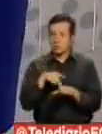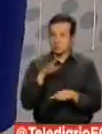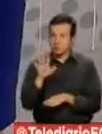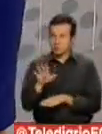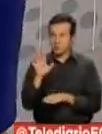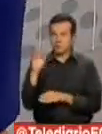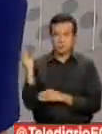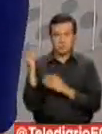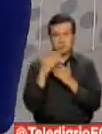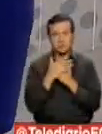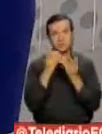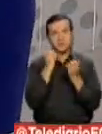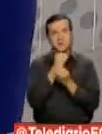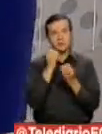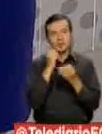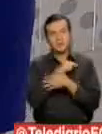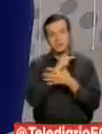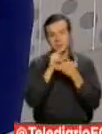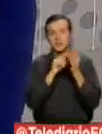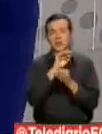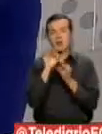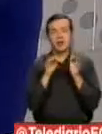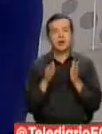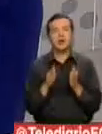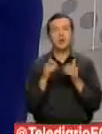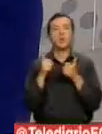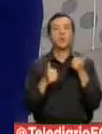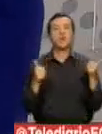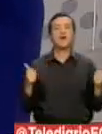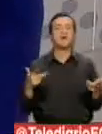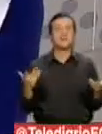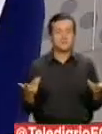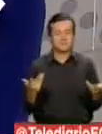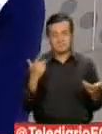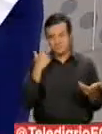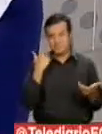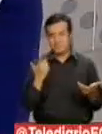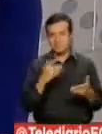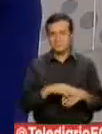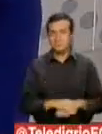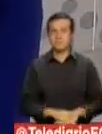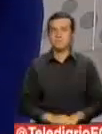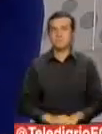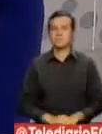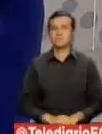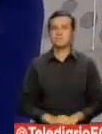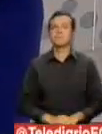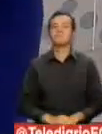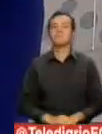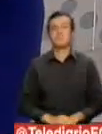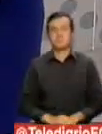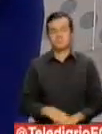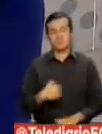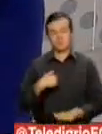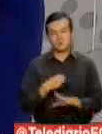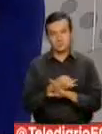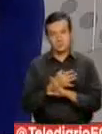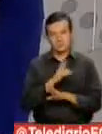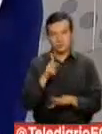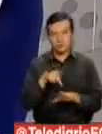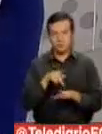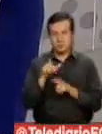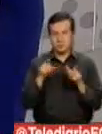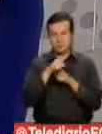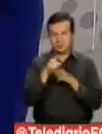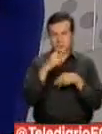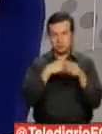es que él nos va a contar qué regalo podemos escoger, cuál sería la mejor opción. Bueno, yo les voy a recomendar, pero los expertos son